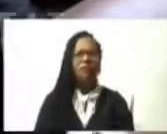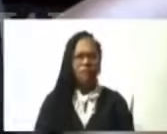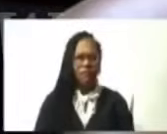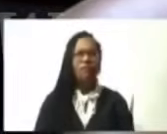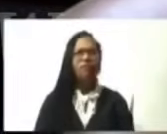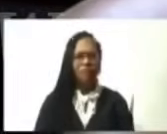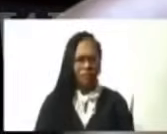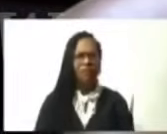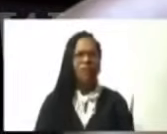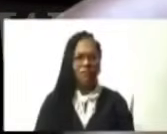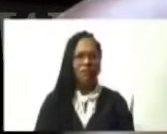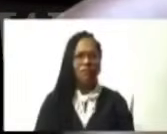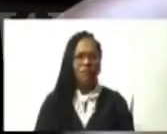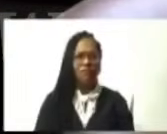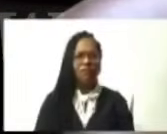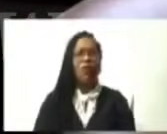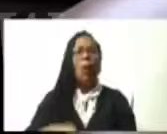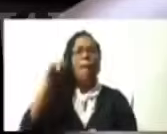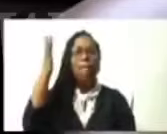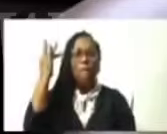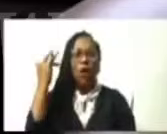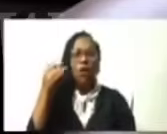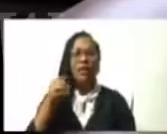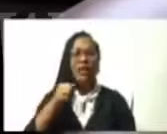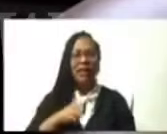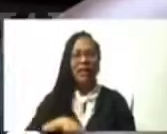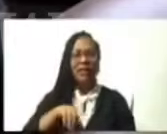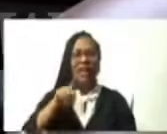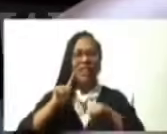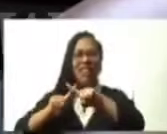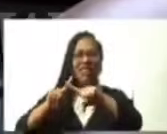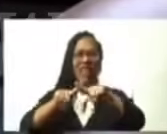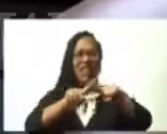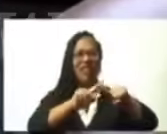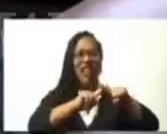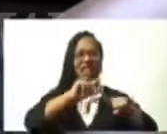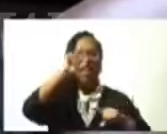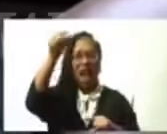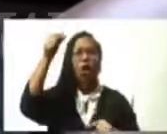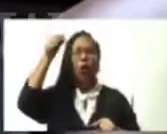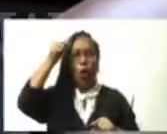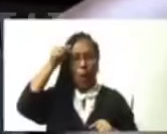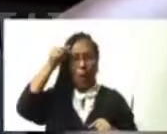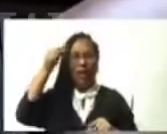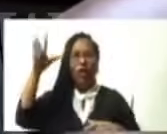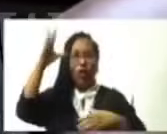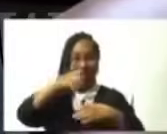y no hemos hecho lo que nos tocó en su momento. Hay que tener moral